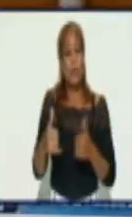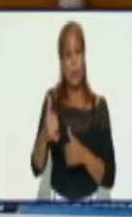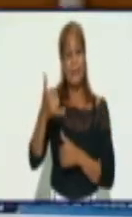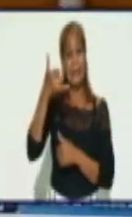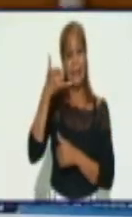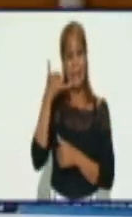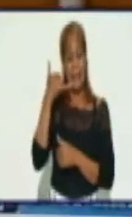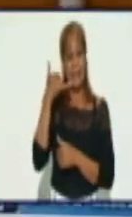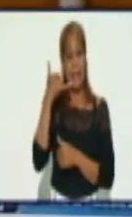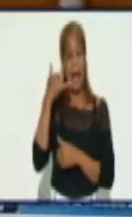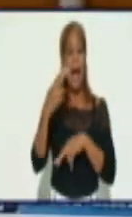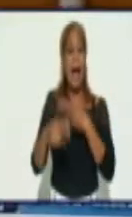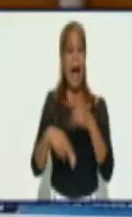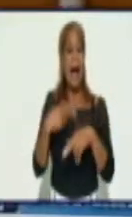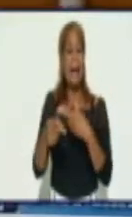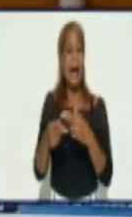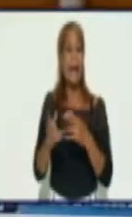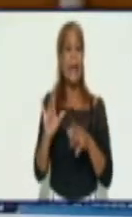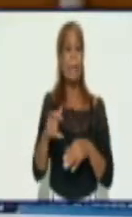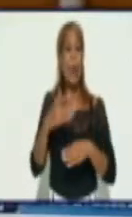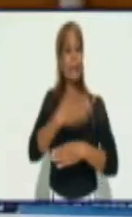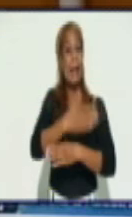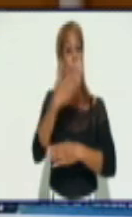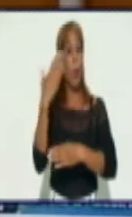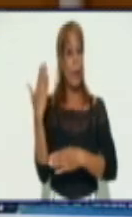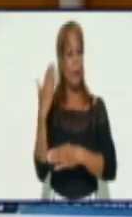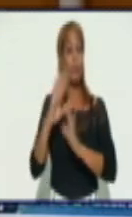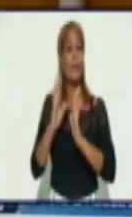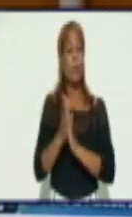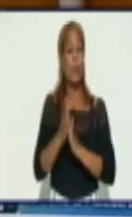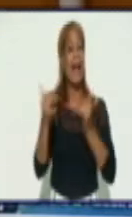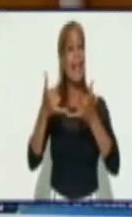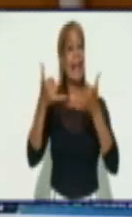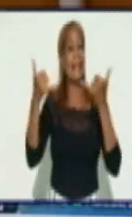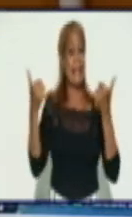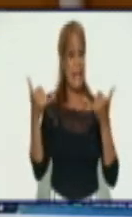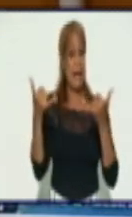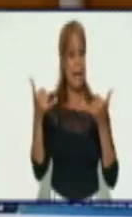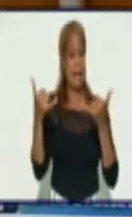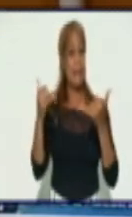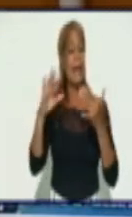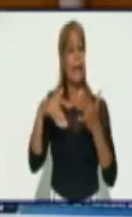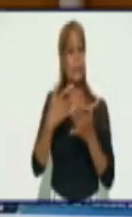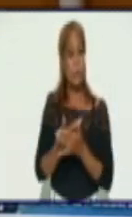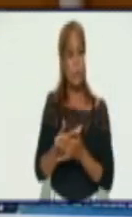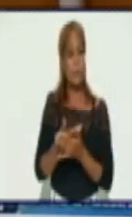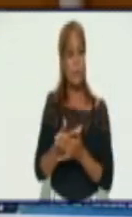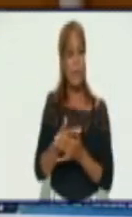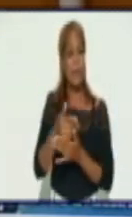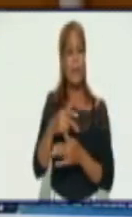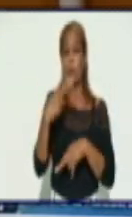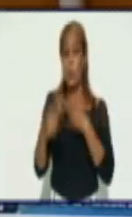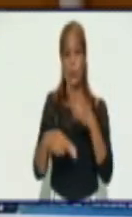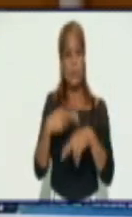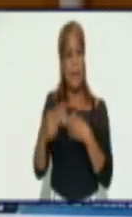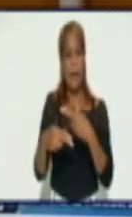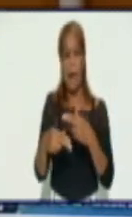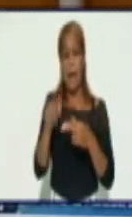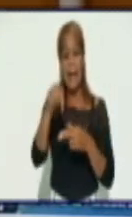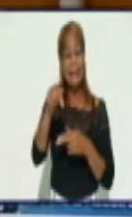bloqueo las líneas móviles y cuentas nautas y se aclara que durante este mes no se efectúa la distribución de las facturas